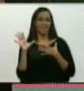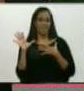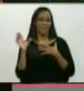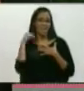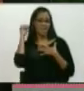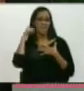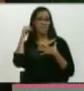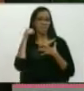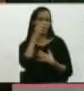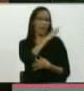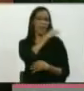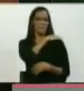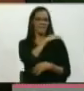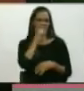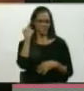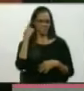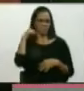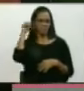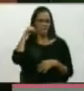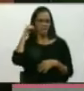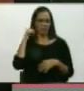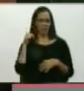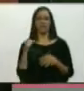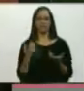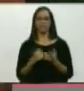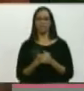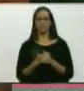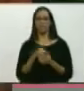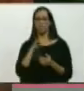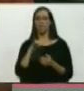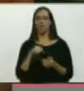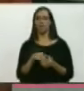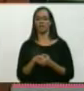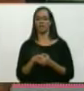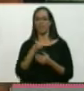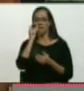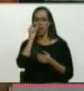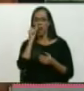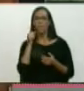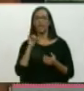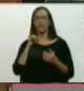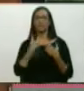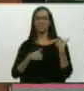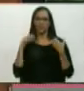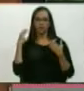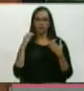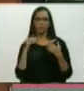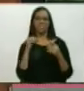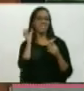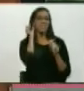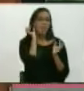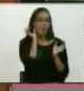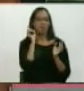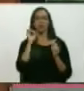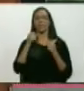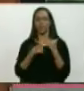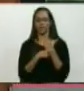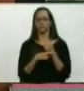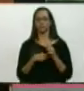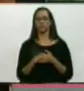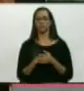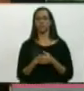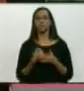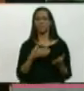Pero bueno, el guardaespaldas es Iván Duque y Whitney Houston es Juan Guaidó. Veamos esta cosa que está pasando horrible con